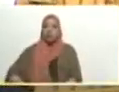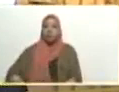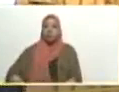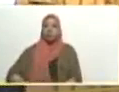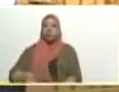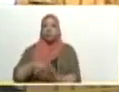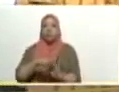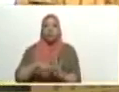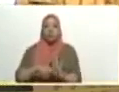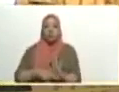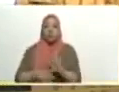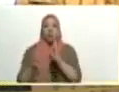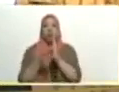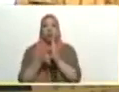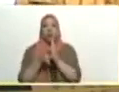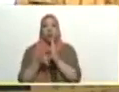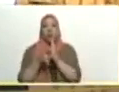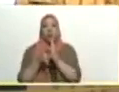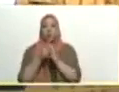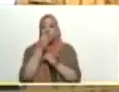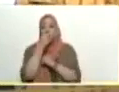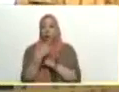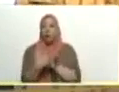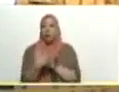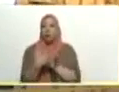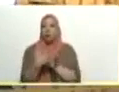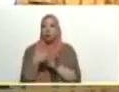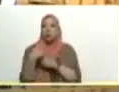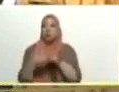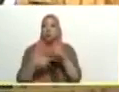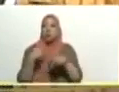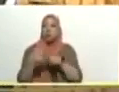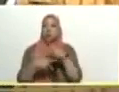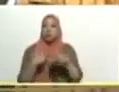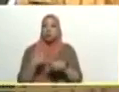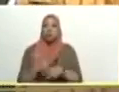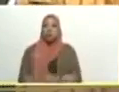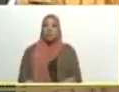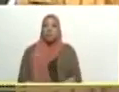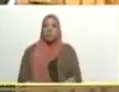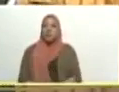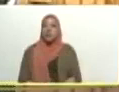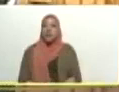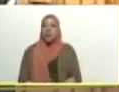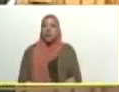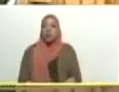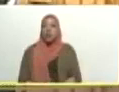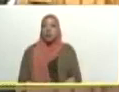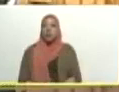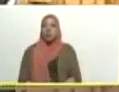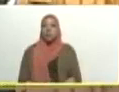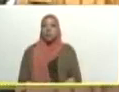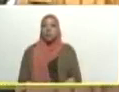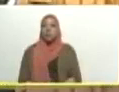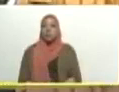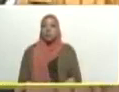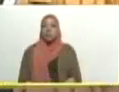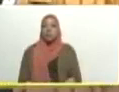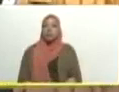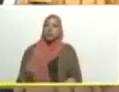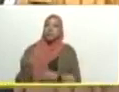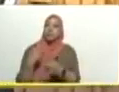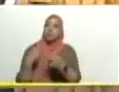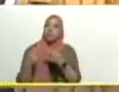inversiones y gran tecnología a producir gas en el Caribe venezolano. En